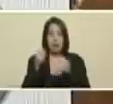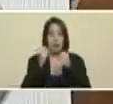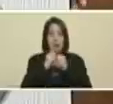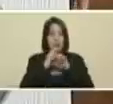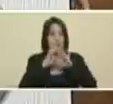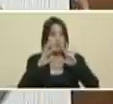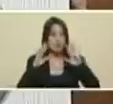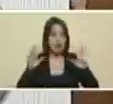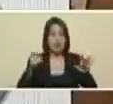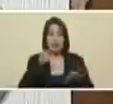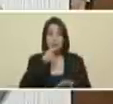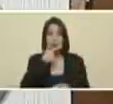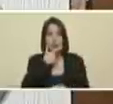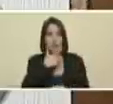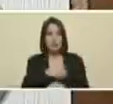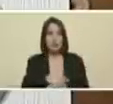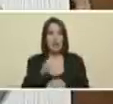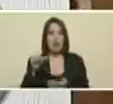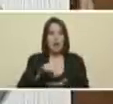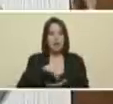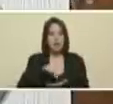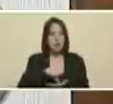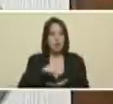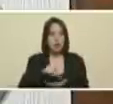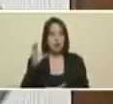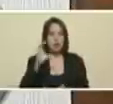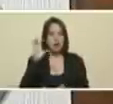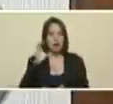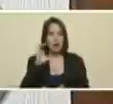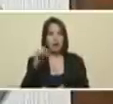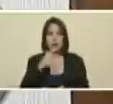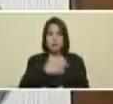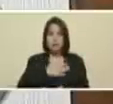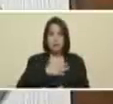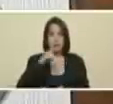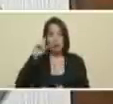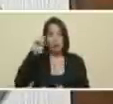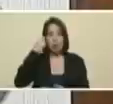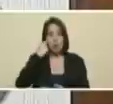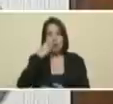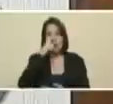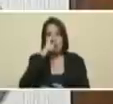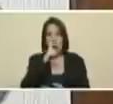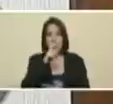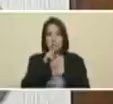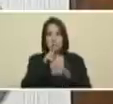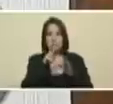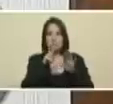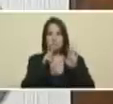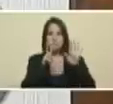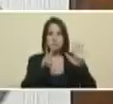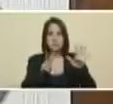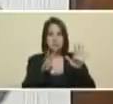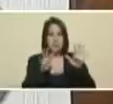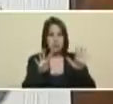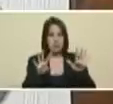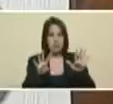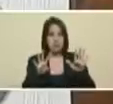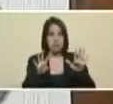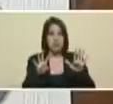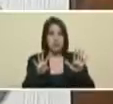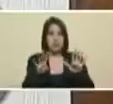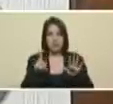linda, nuestra ciudad de Caracas. Yo recuerdo en el año 79, Tarek,